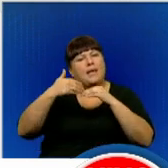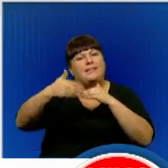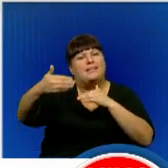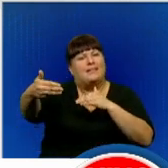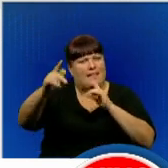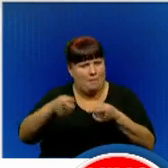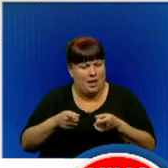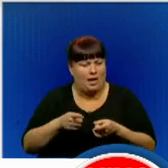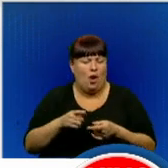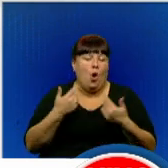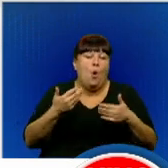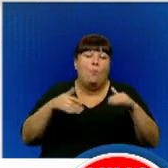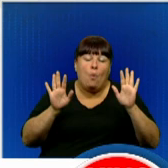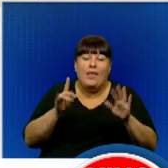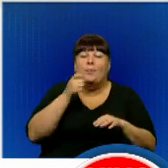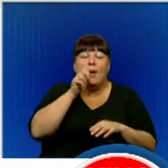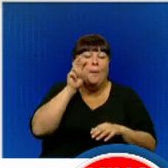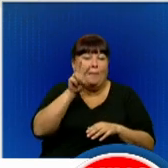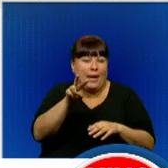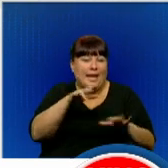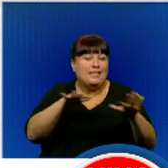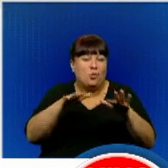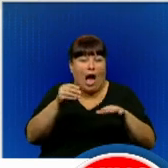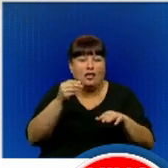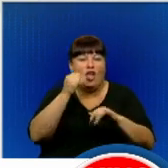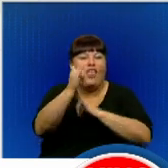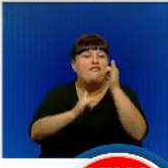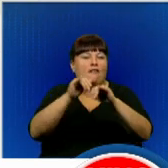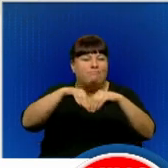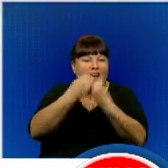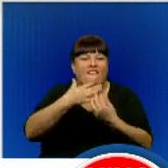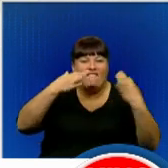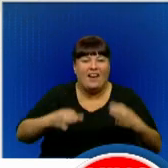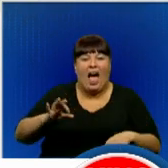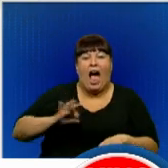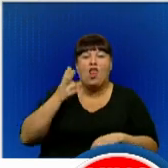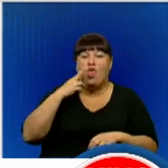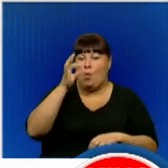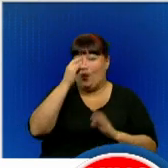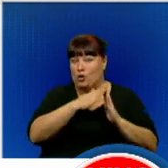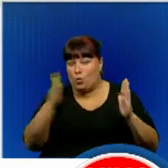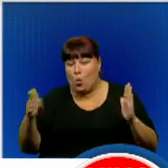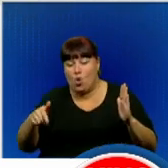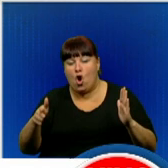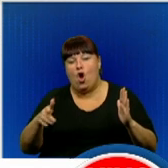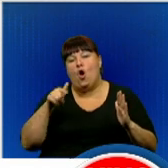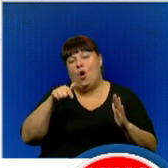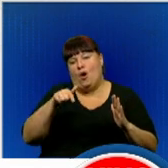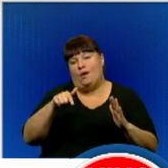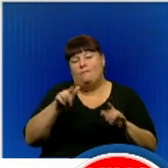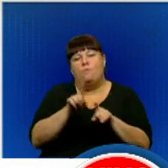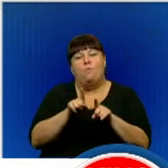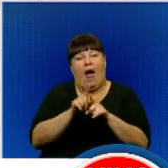es muy probable que cuando veamos la realidad de los datos del año 2021 este esto tengan